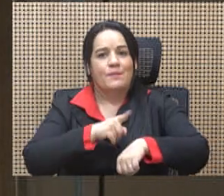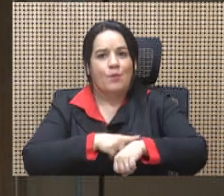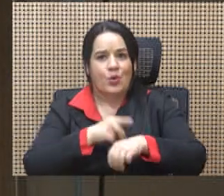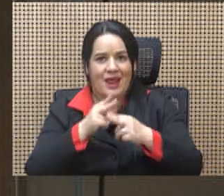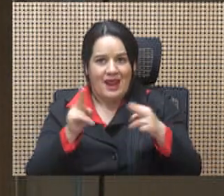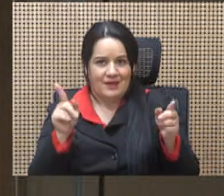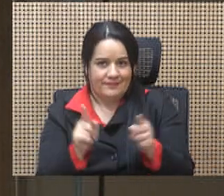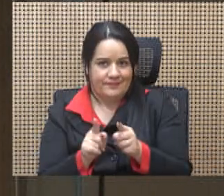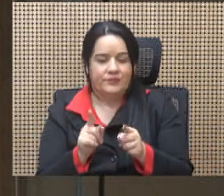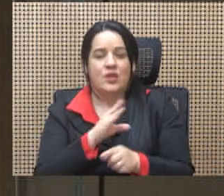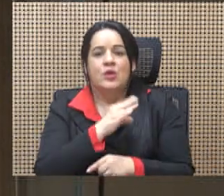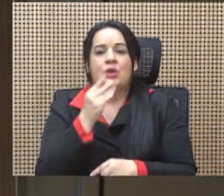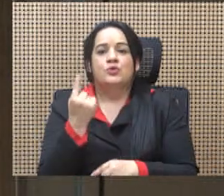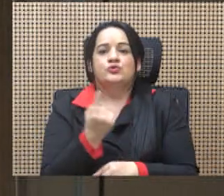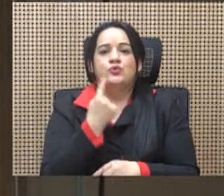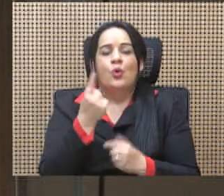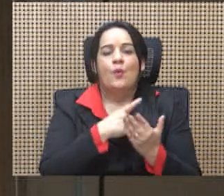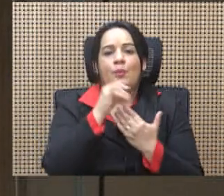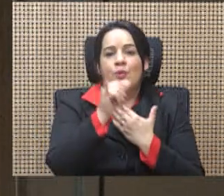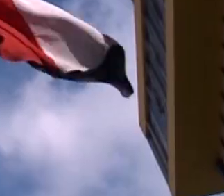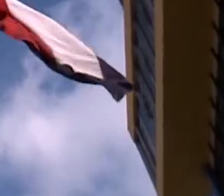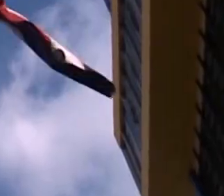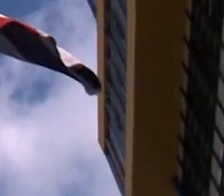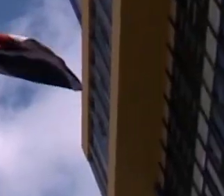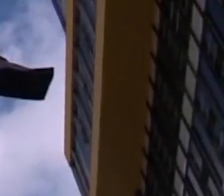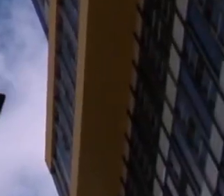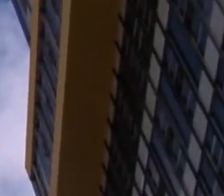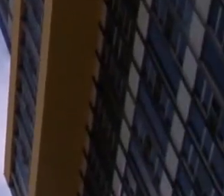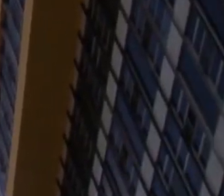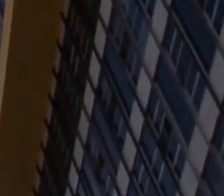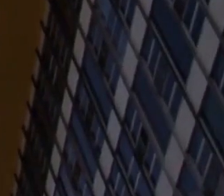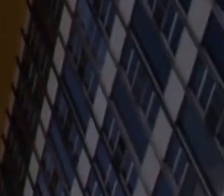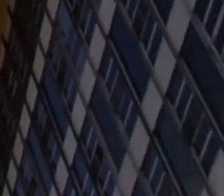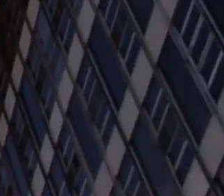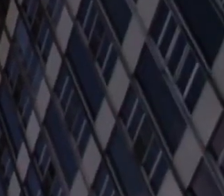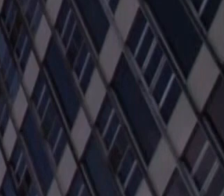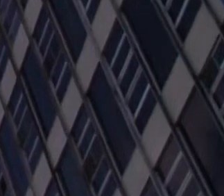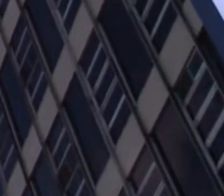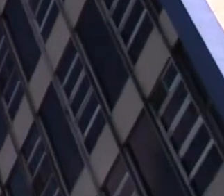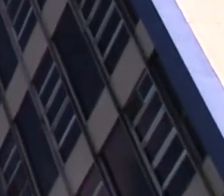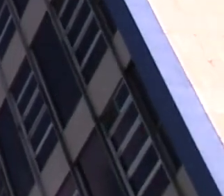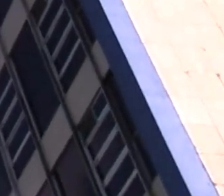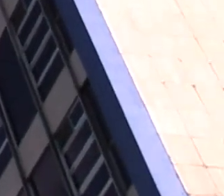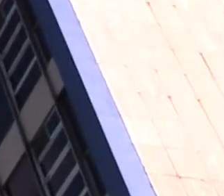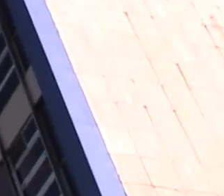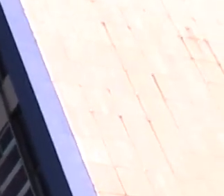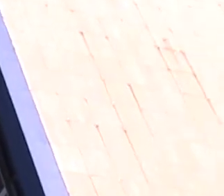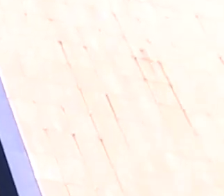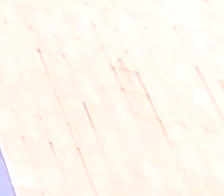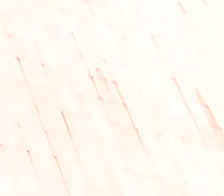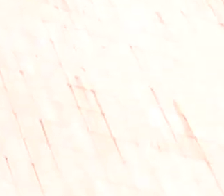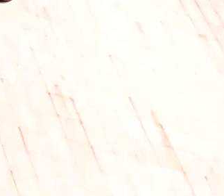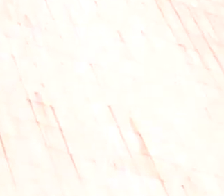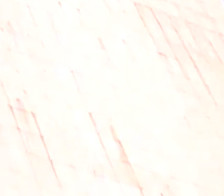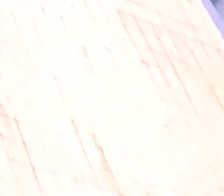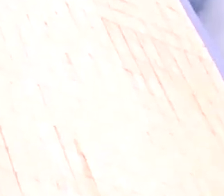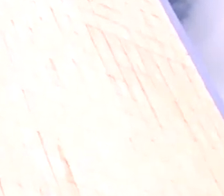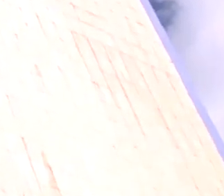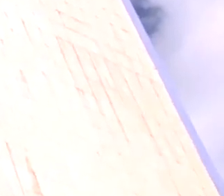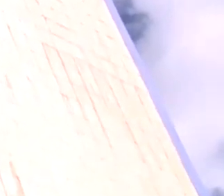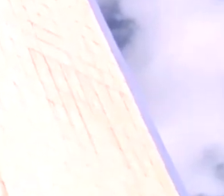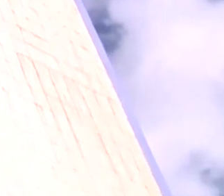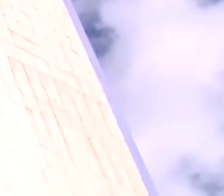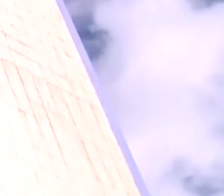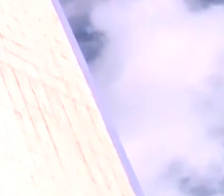de responsabilidad explicaron que se trata de sanidad las finanzas de la institución maltrechas desde años atrás y garantizar